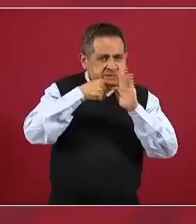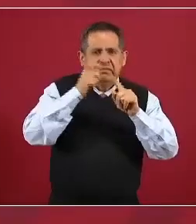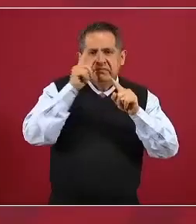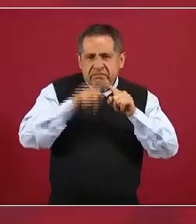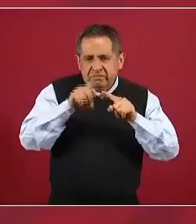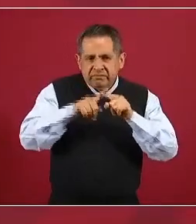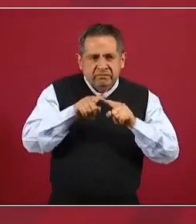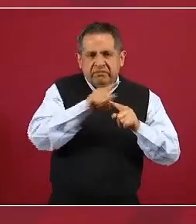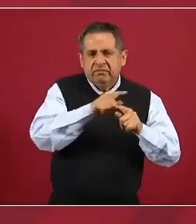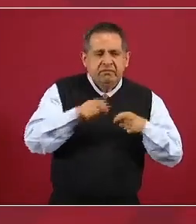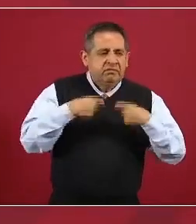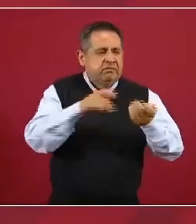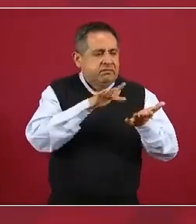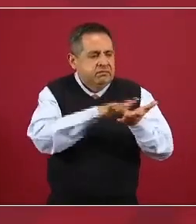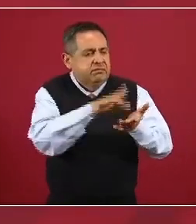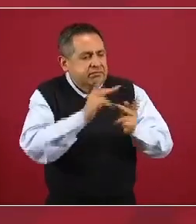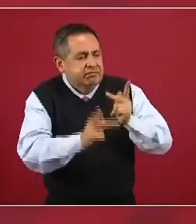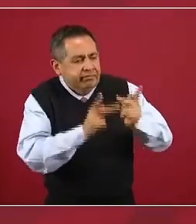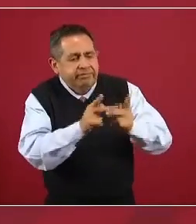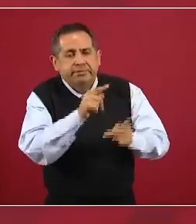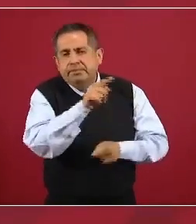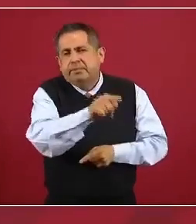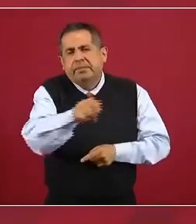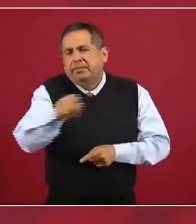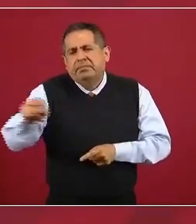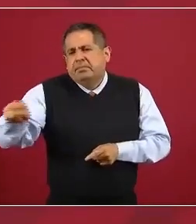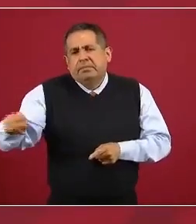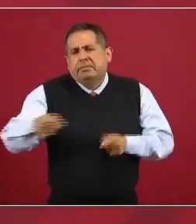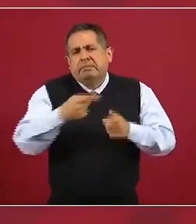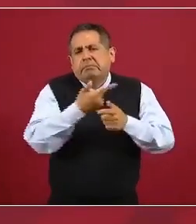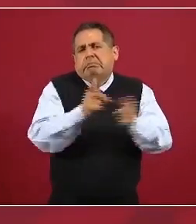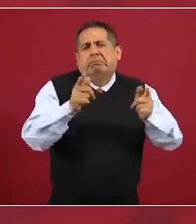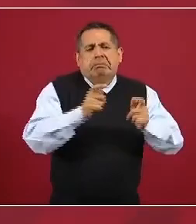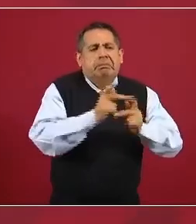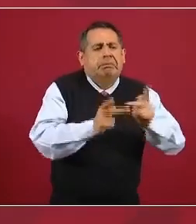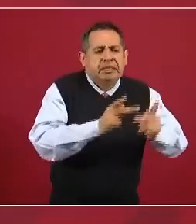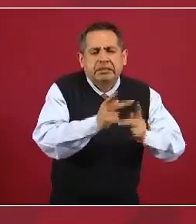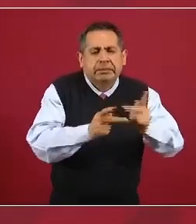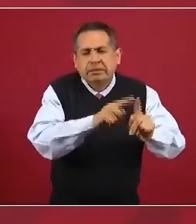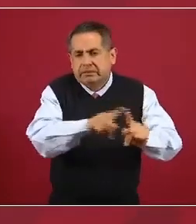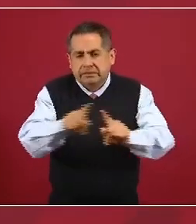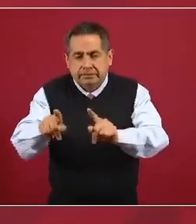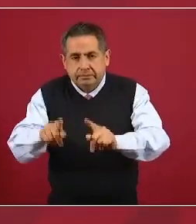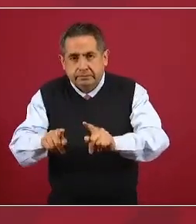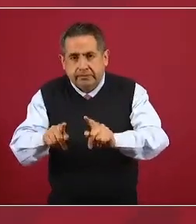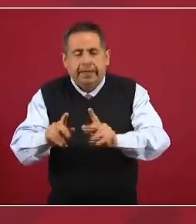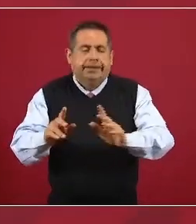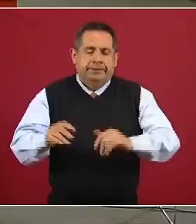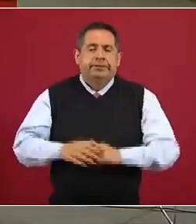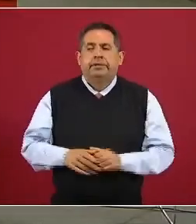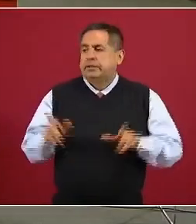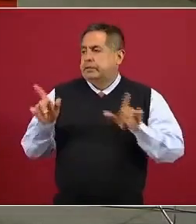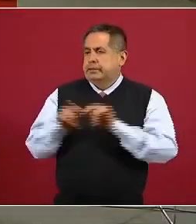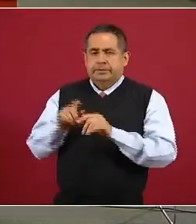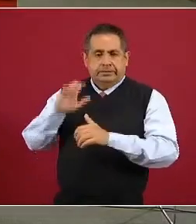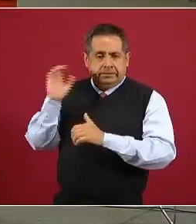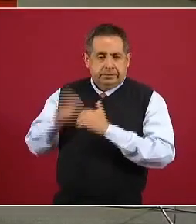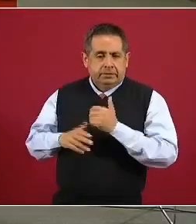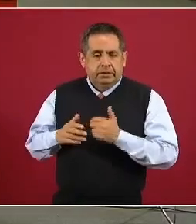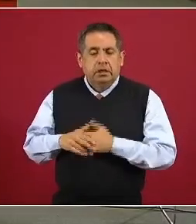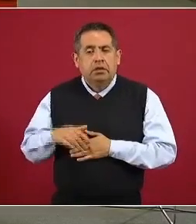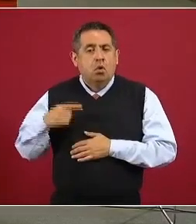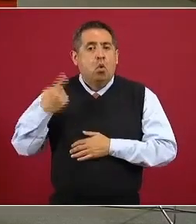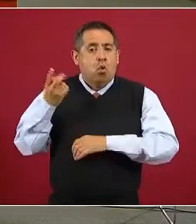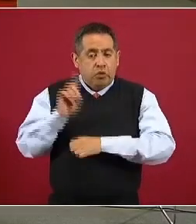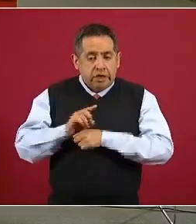apoyos que fueron destinados a distintos oficios. Hasta aquí la presentación de hoy. Vamos a ir cada